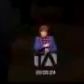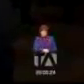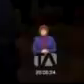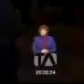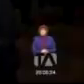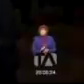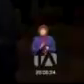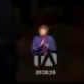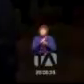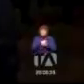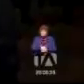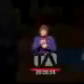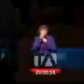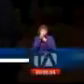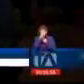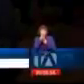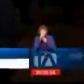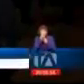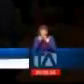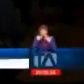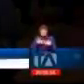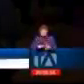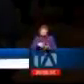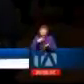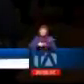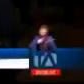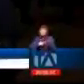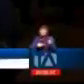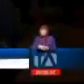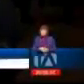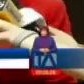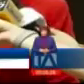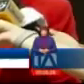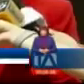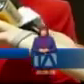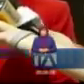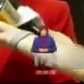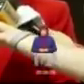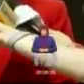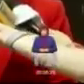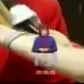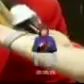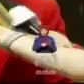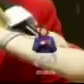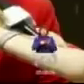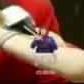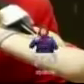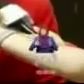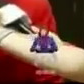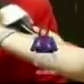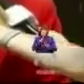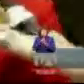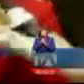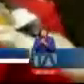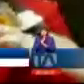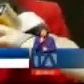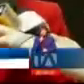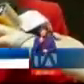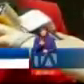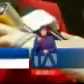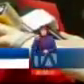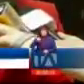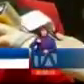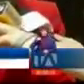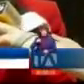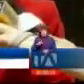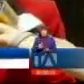unas declaraciones preliminares sobre lo que habría estado ocurriendo. Escuchemos. Se habla de que probablemente